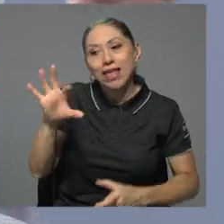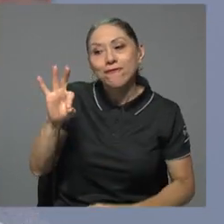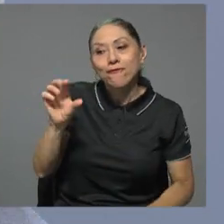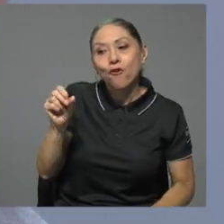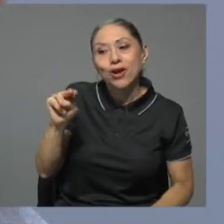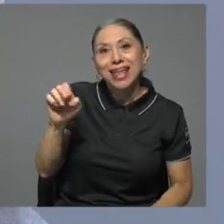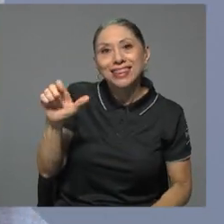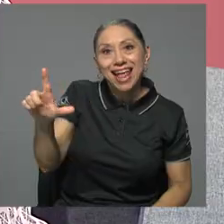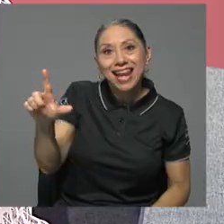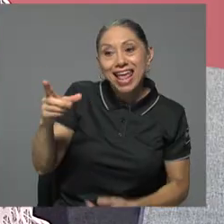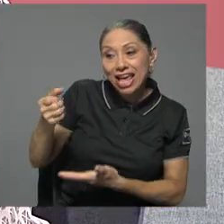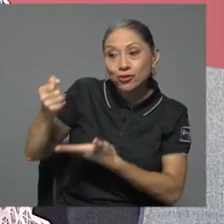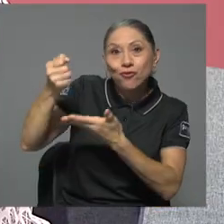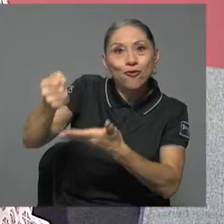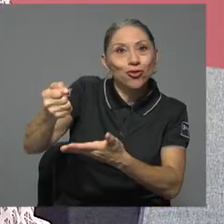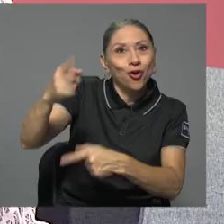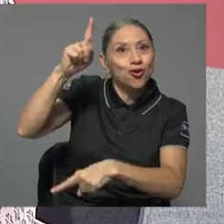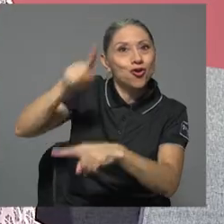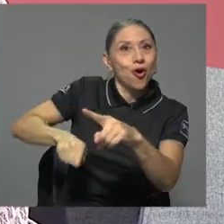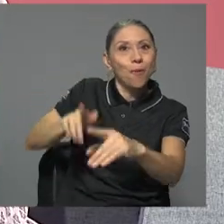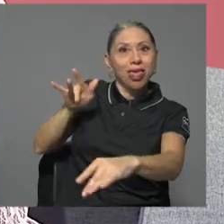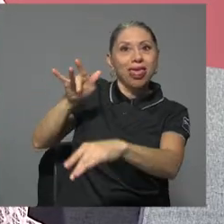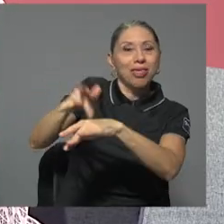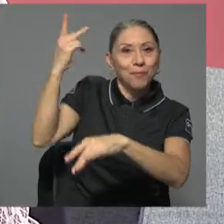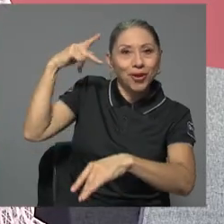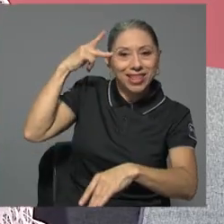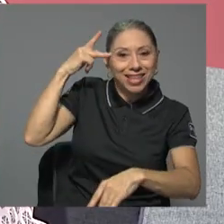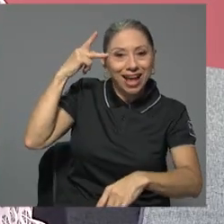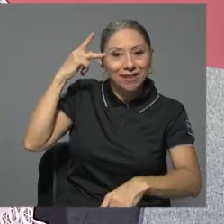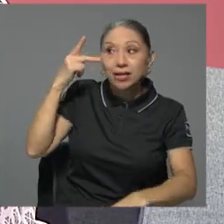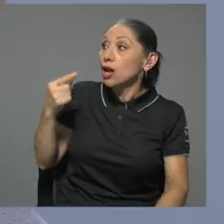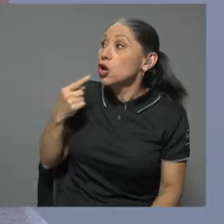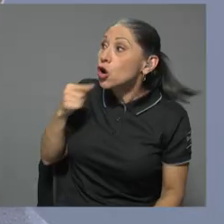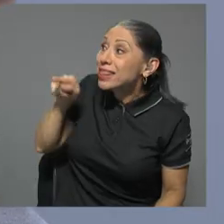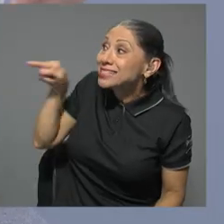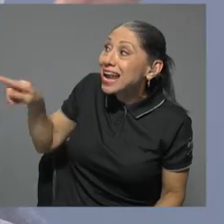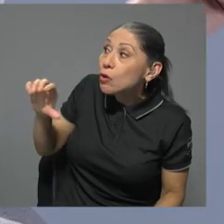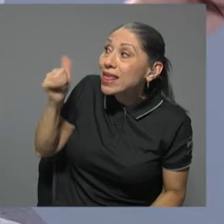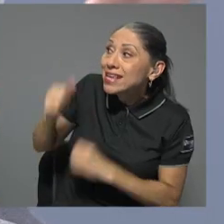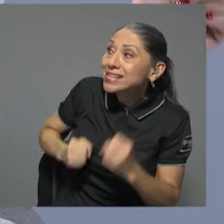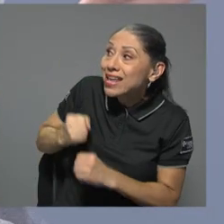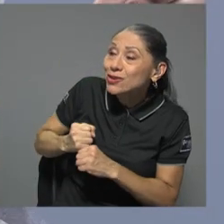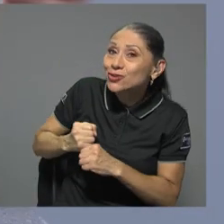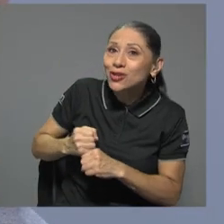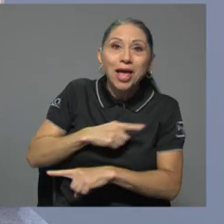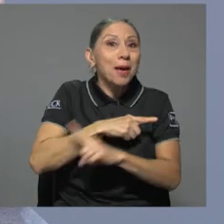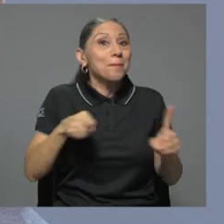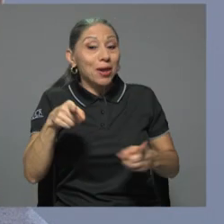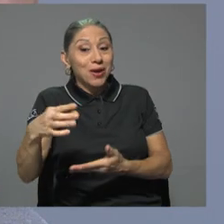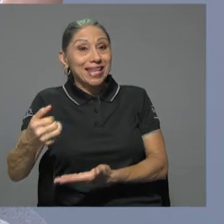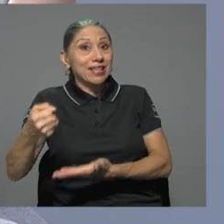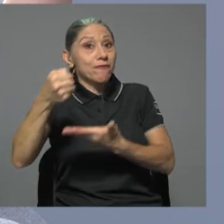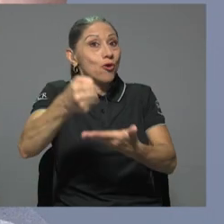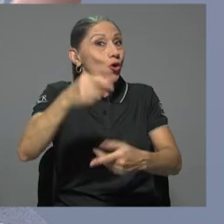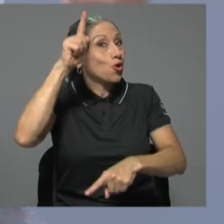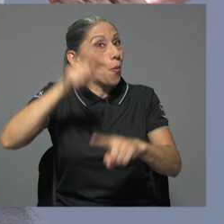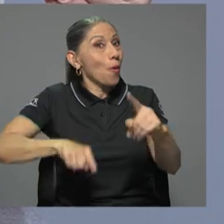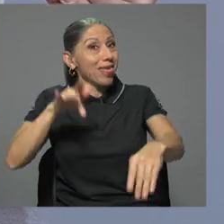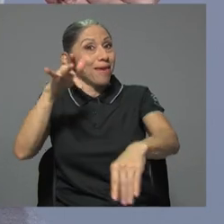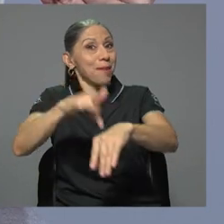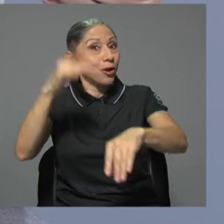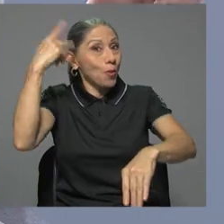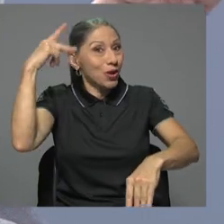no se puede meter man y the sun no se pueden meter mano política el 2011 se